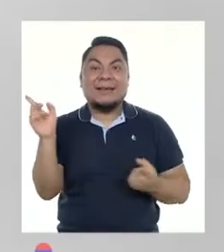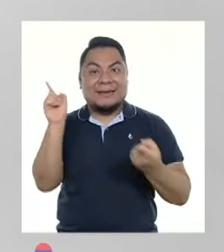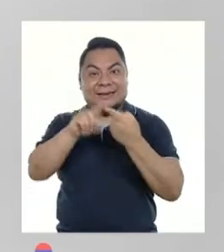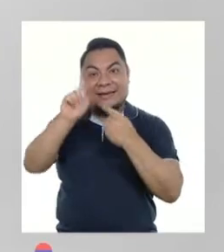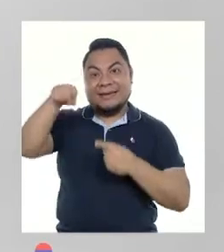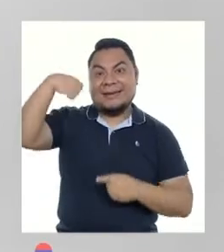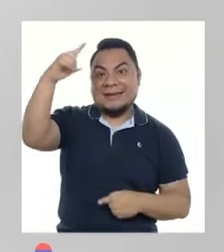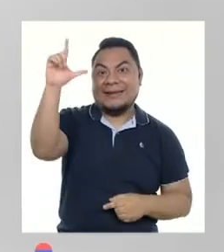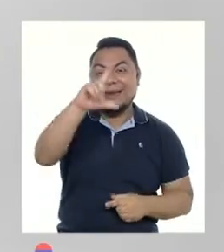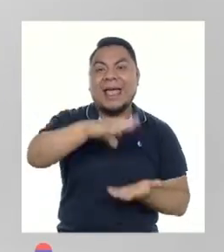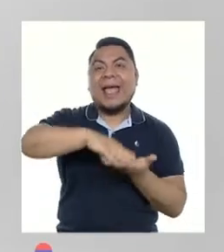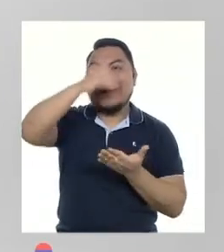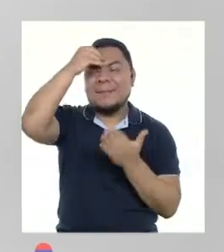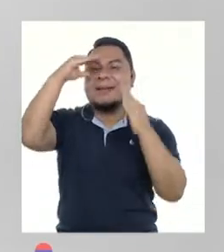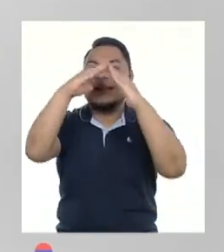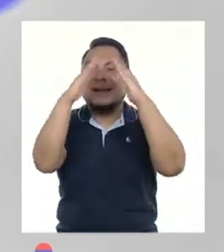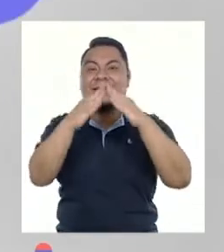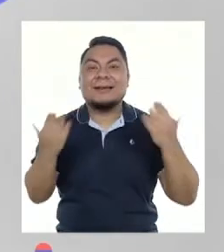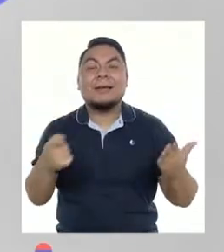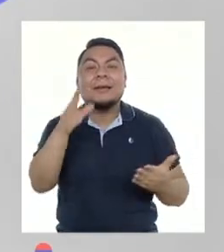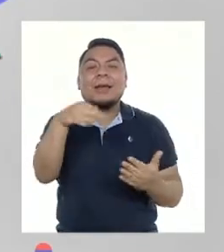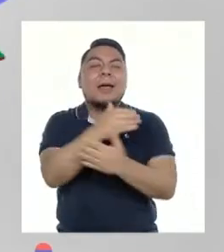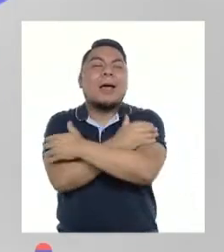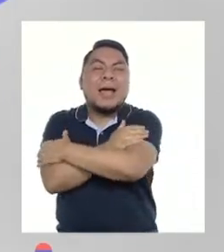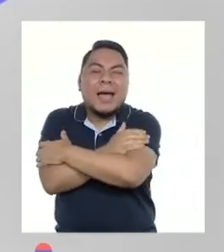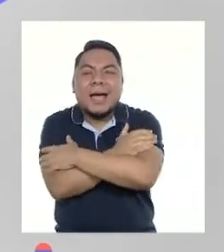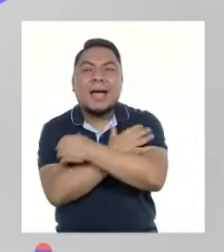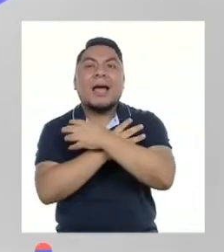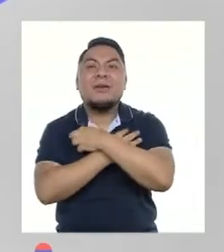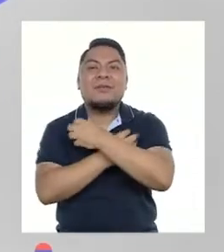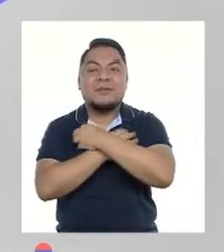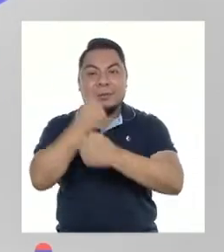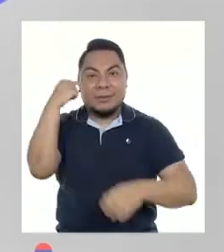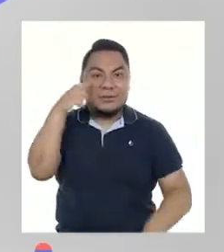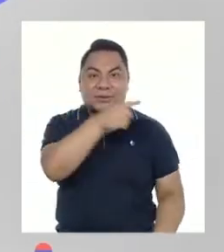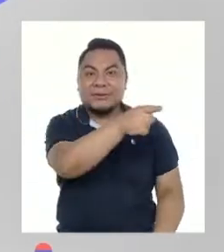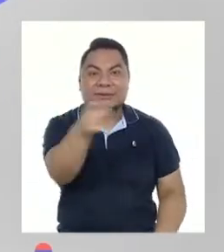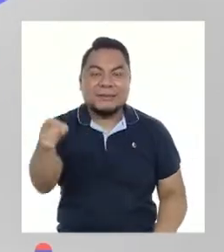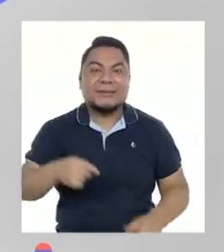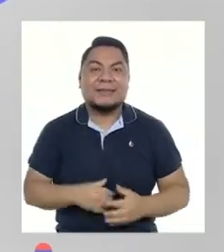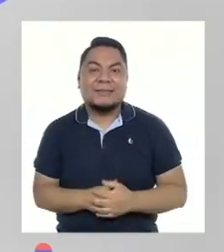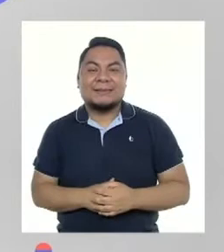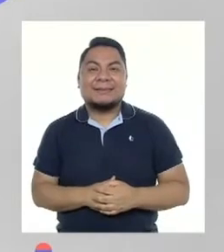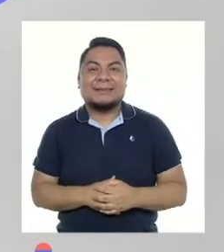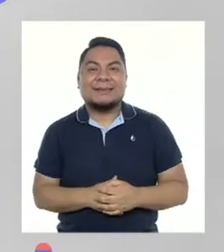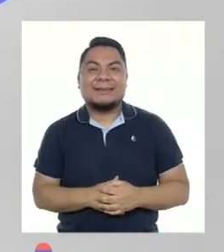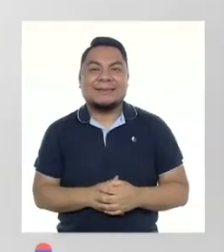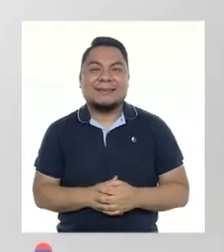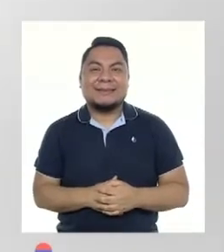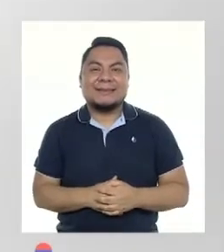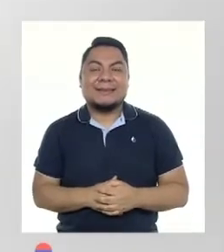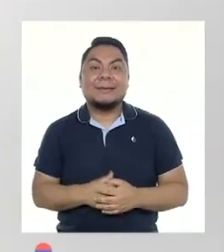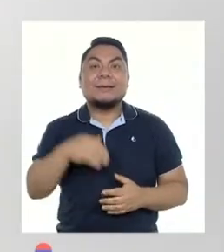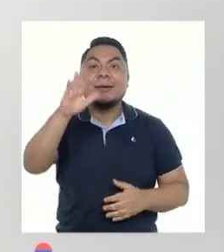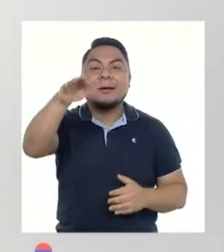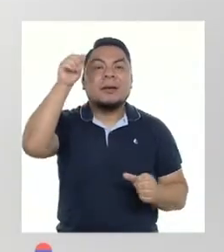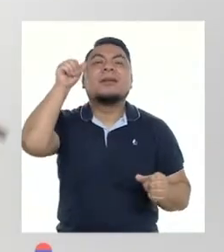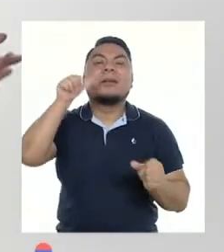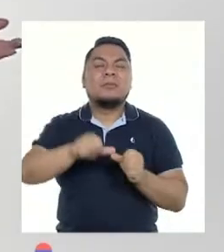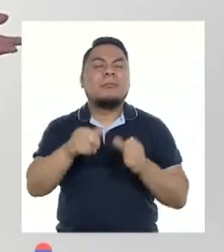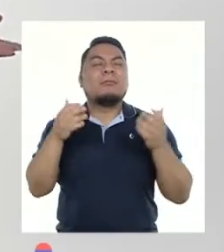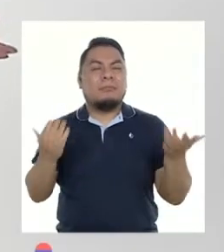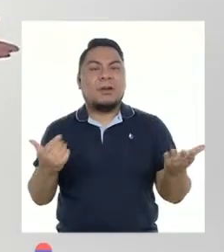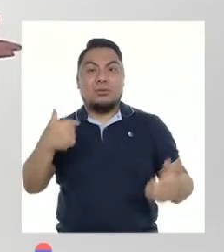vemos el lunes en Aprende en Casa. Abrazos de oso a la distancia para todos ustedes. Y recuerden